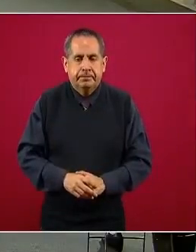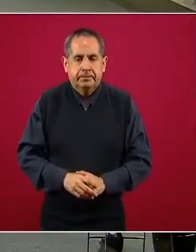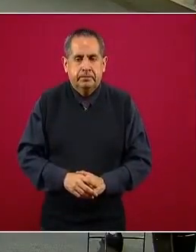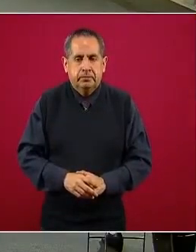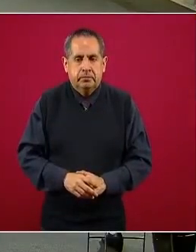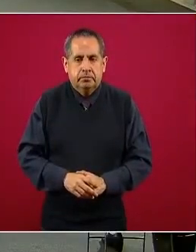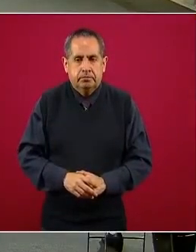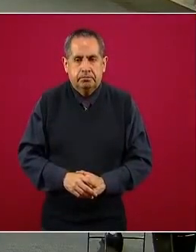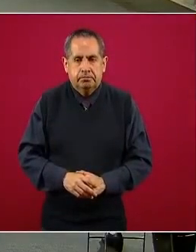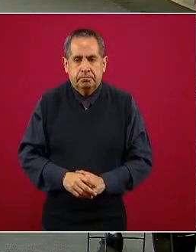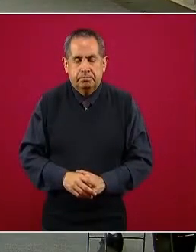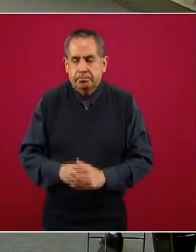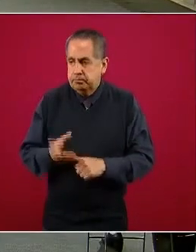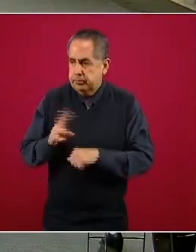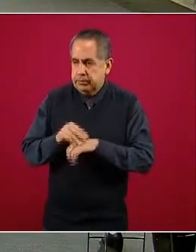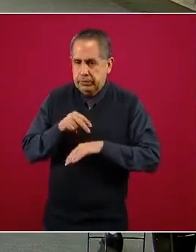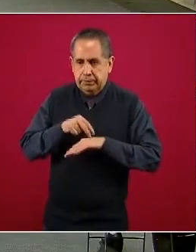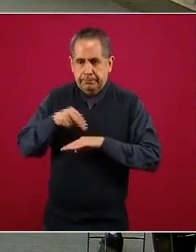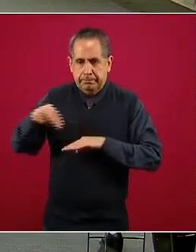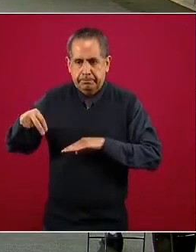Me voy a levantar